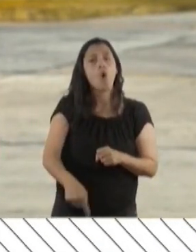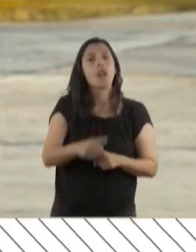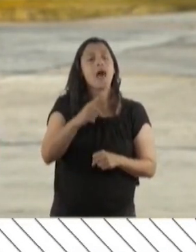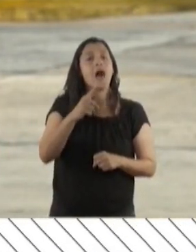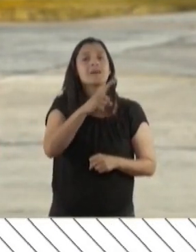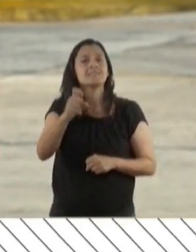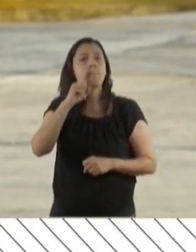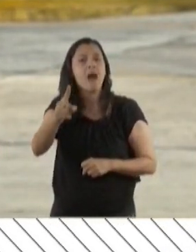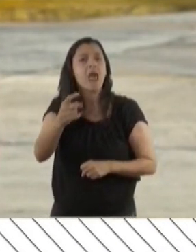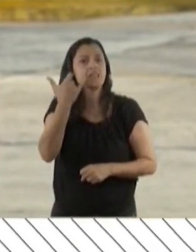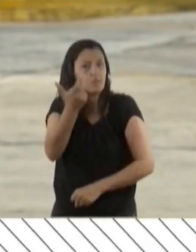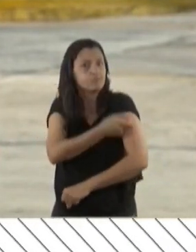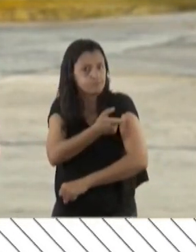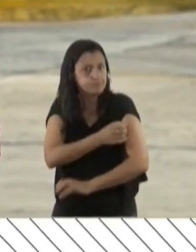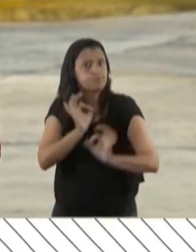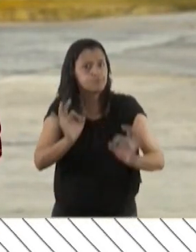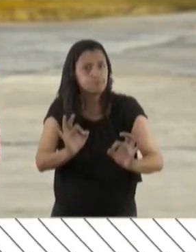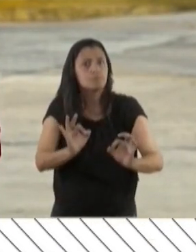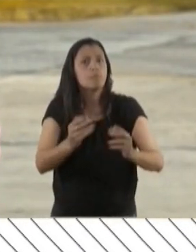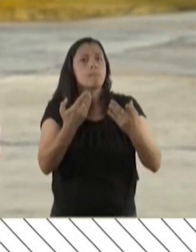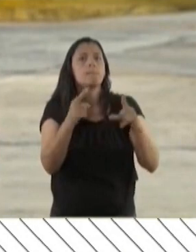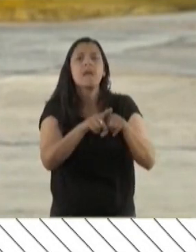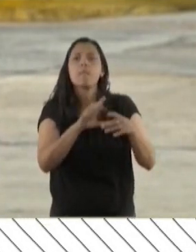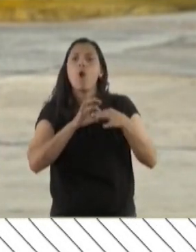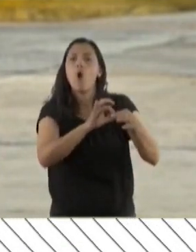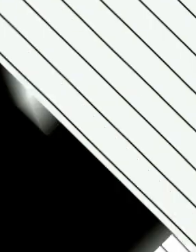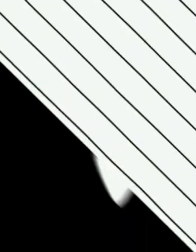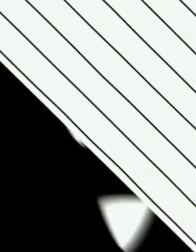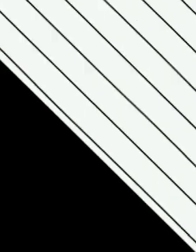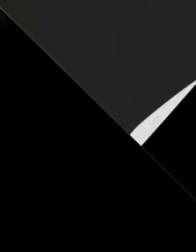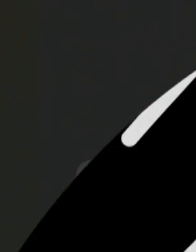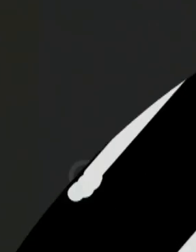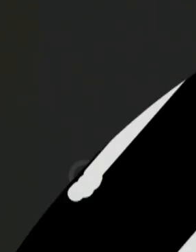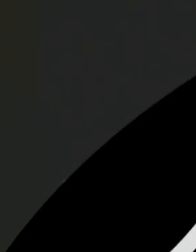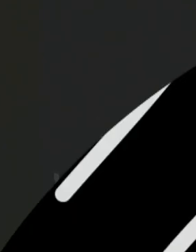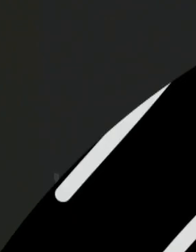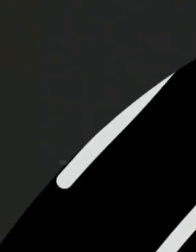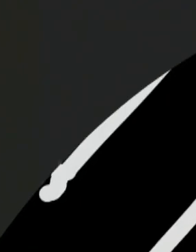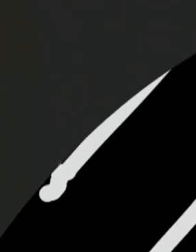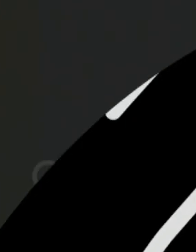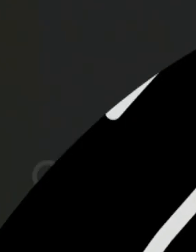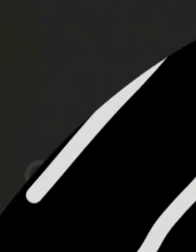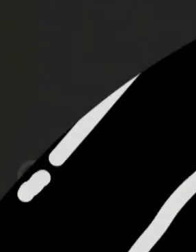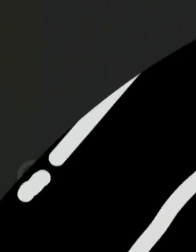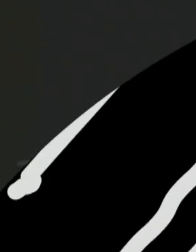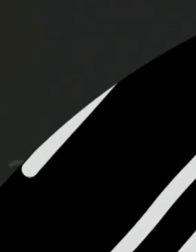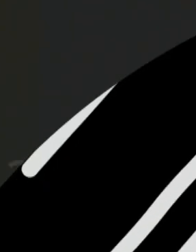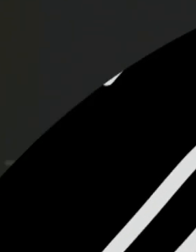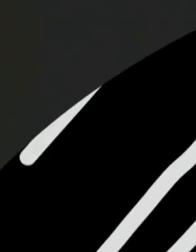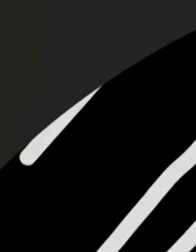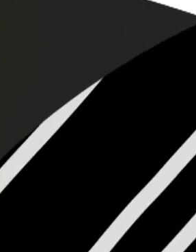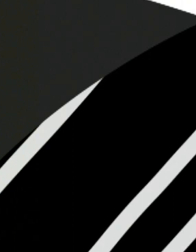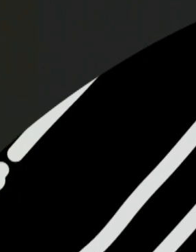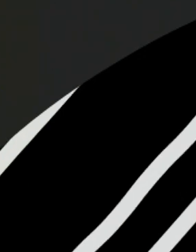100.000 refuerzos con los planes provinciales y los stock de vacunas en las provincias. Y ahora hablemos de precios